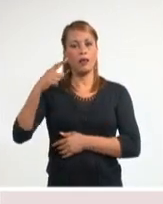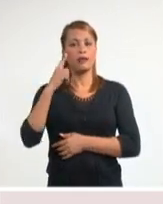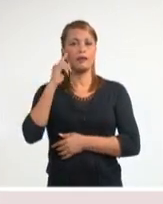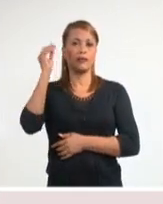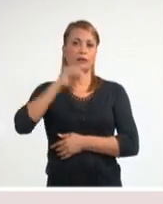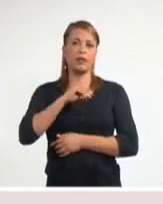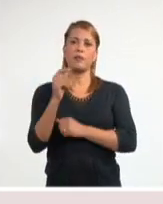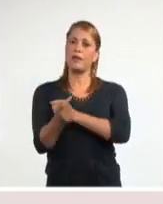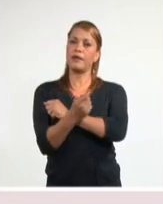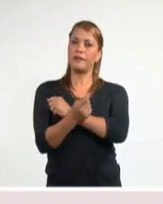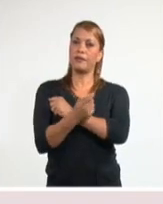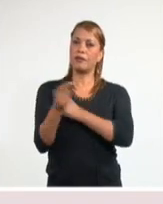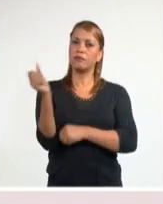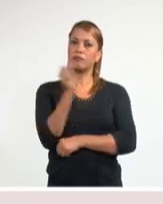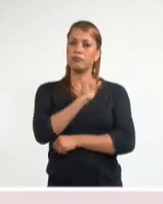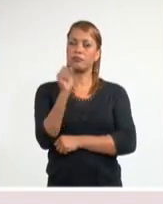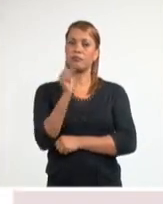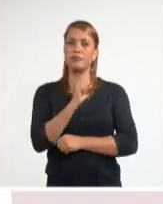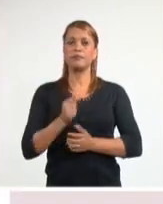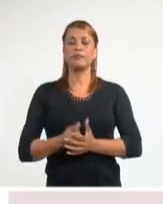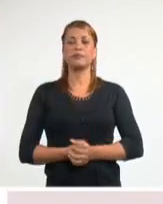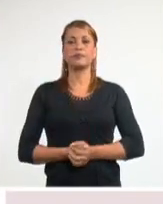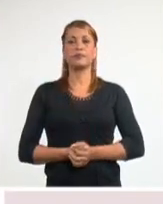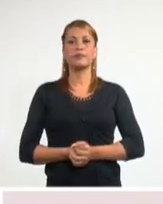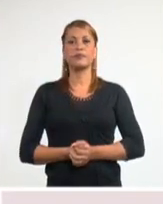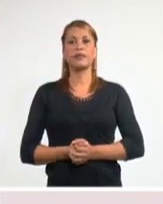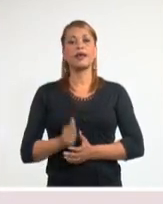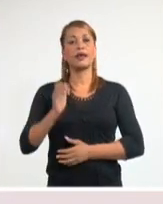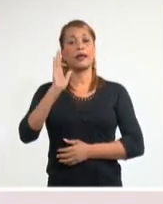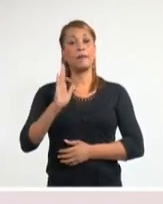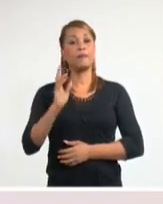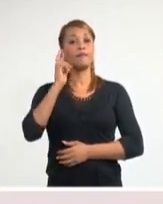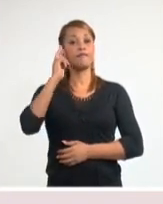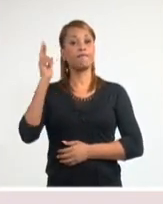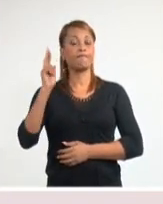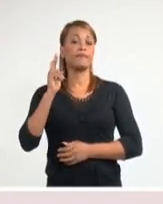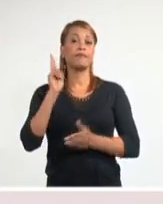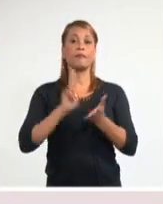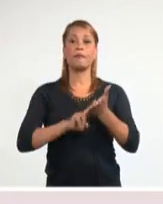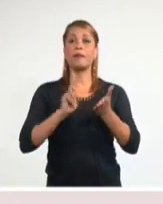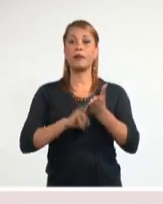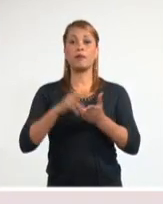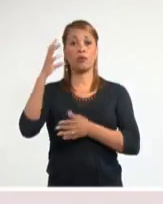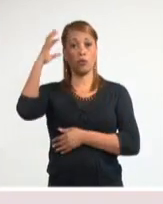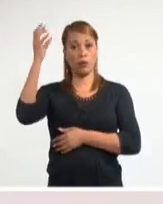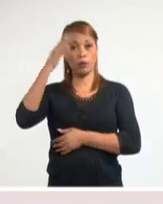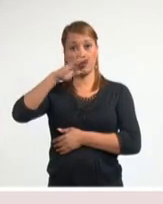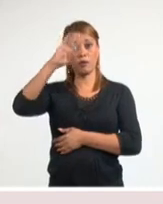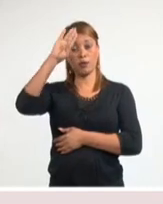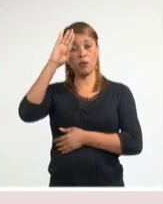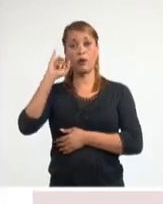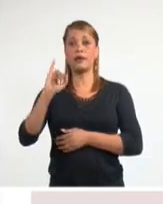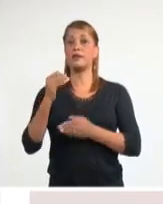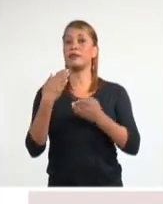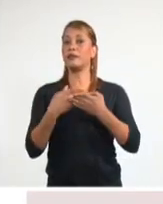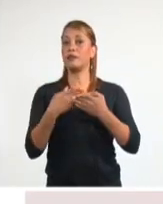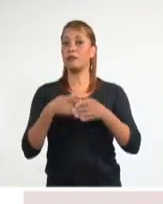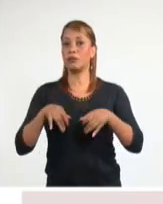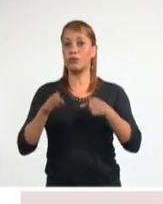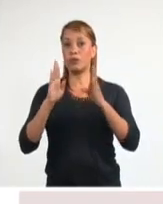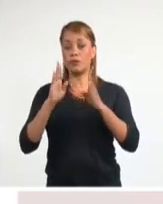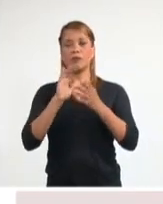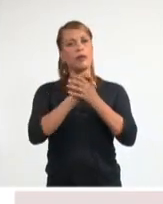música. Innumerables son las muestras de respeto y recordación de miembros del gobierno cubano, instituciones, amigos